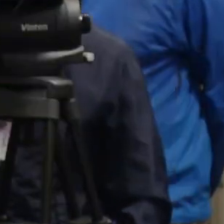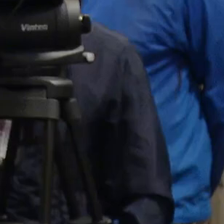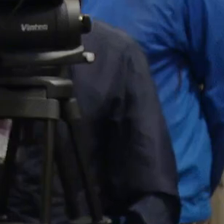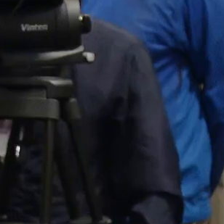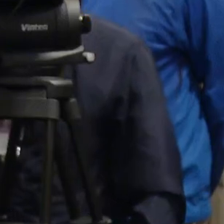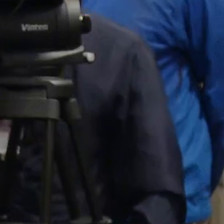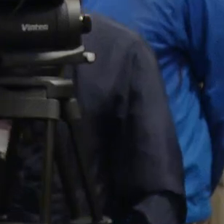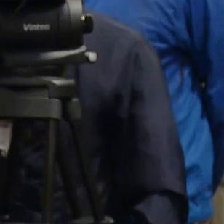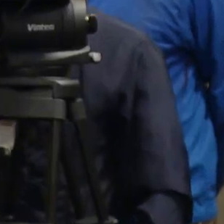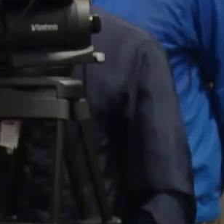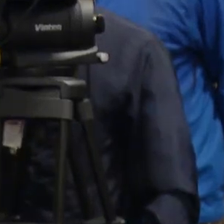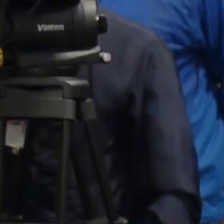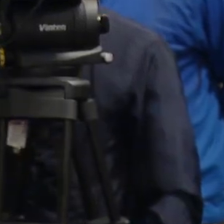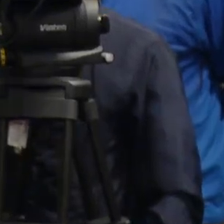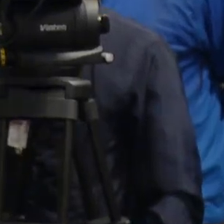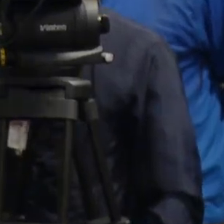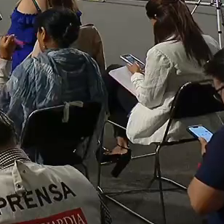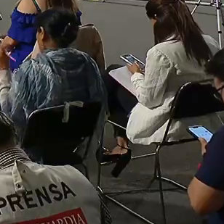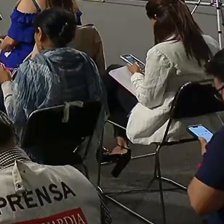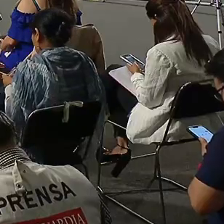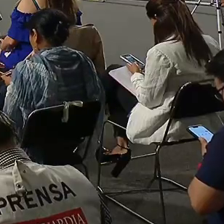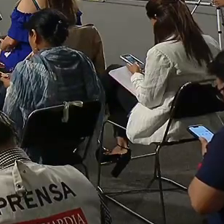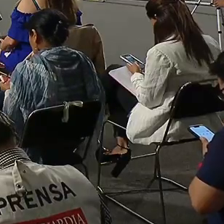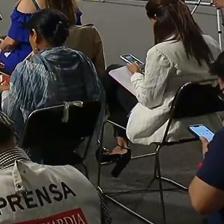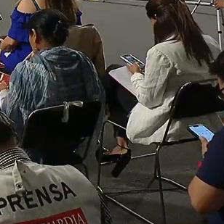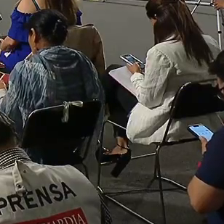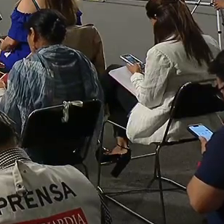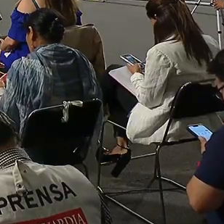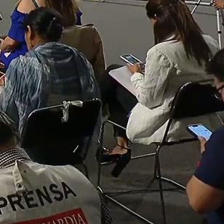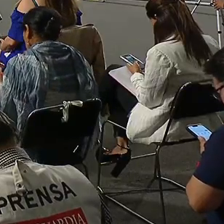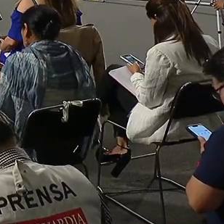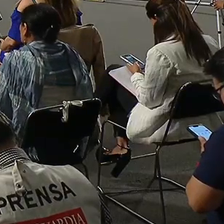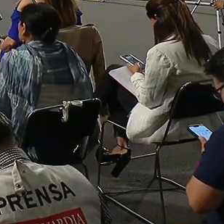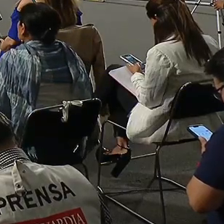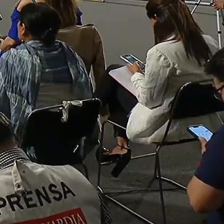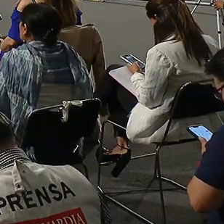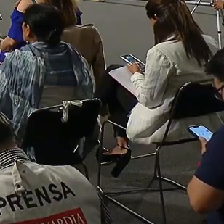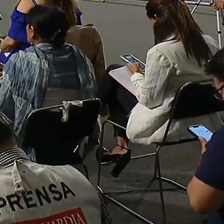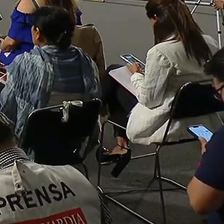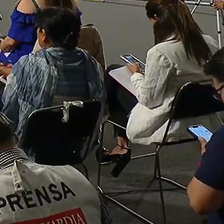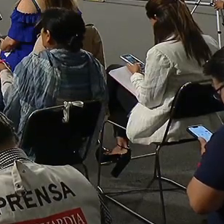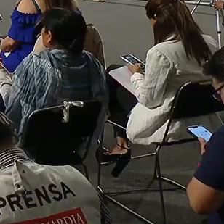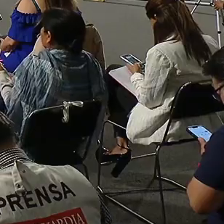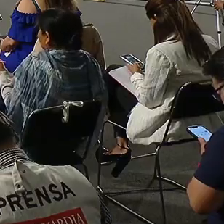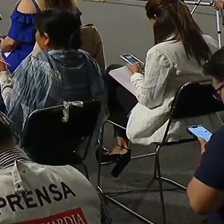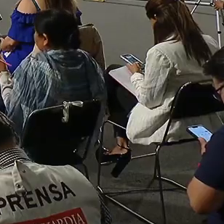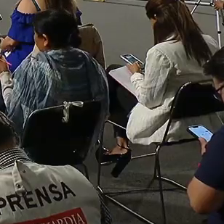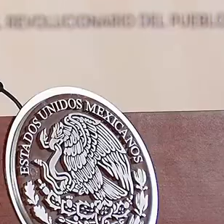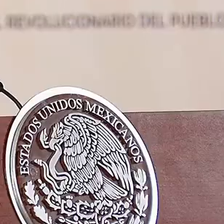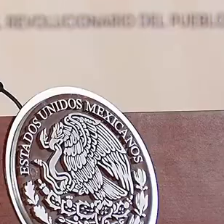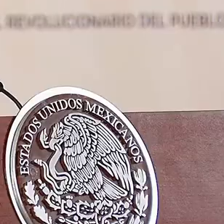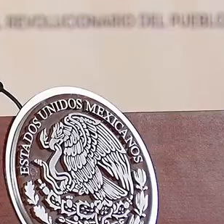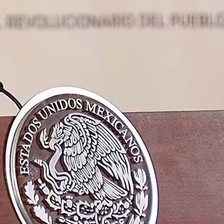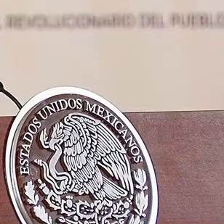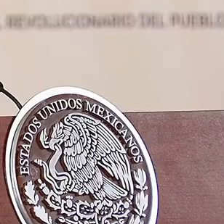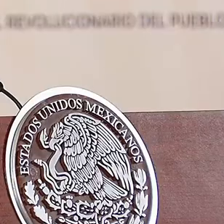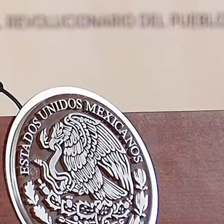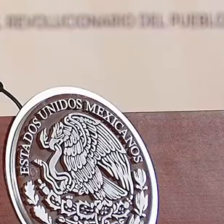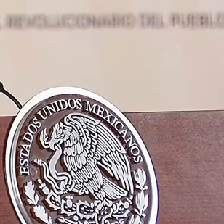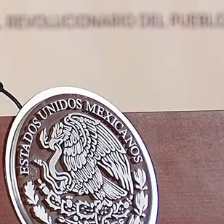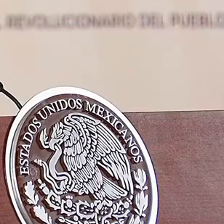a los mexicanos fíjate que amerita que vengan los que están